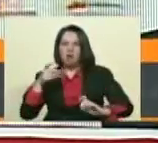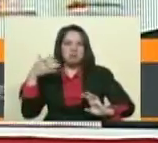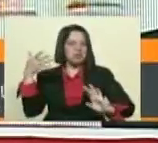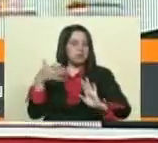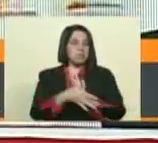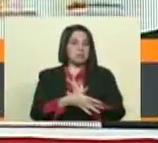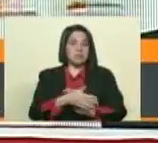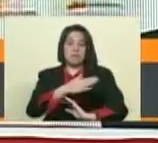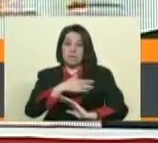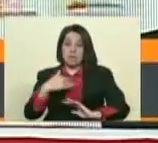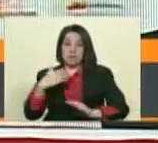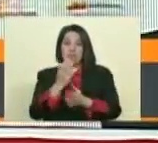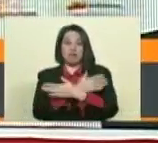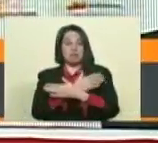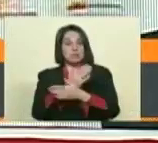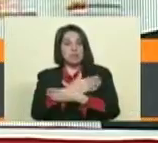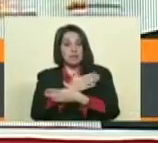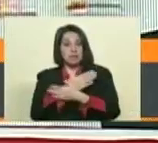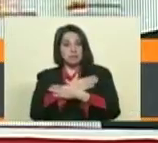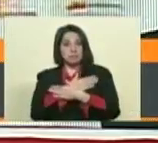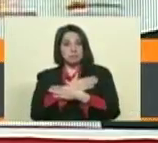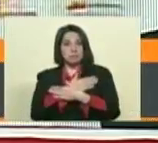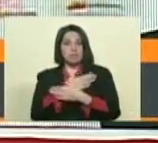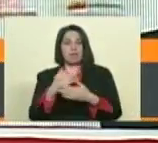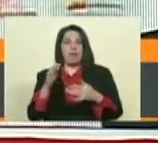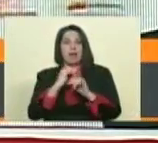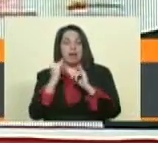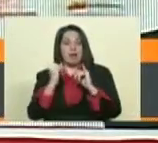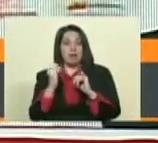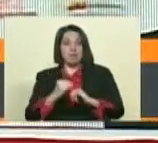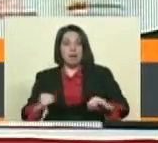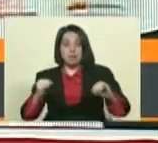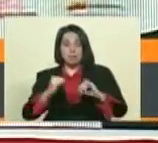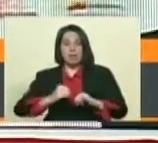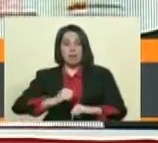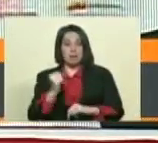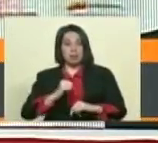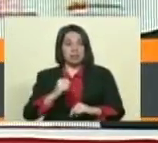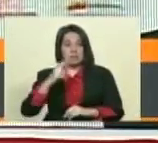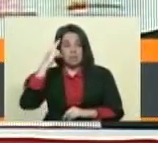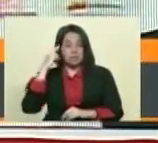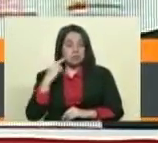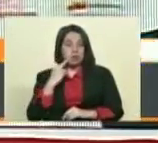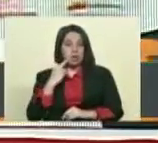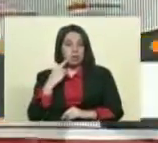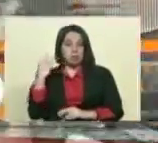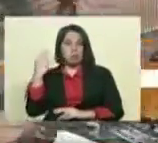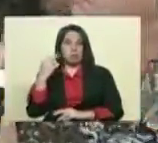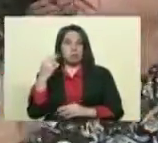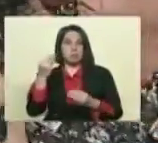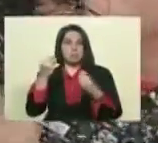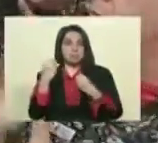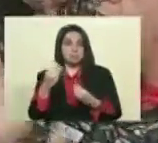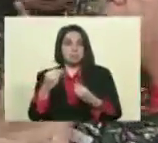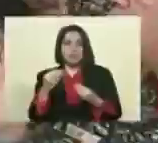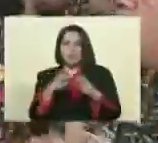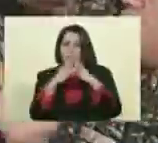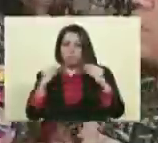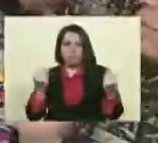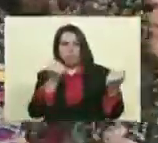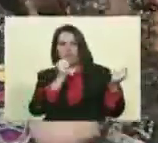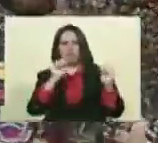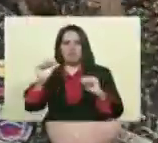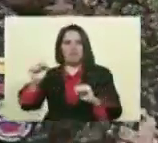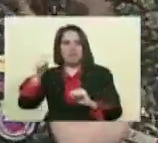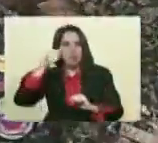quiero felicitar a la Policía Nacional Bolivariana por esas jornadas en defensa de la paz, en defensa de la patria, en defensa de un pueblo